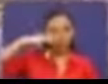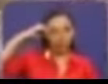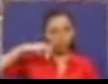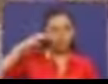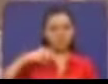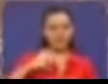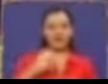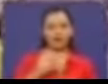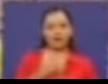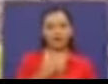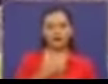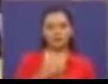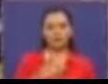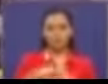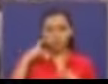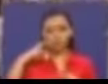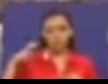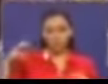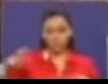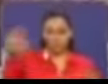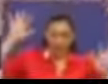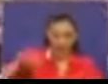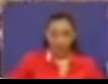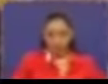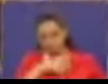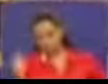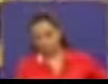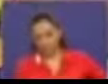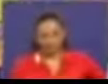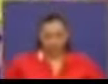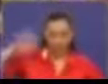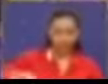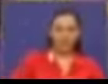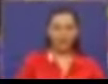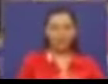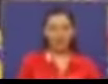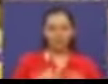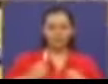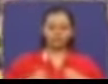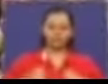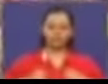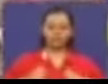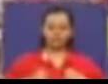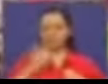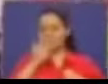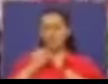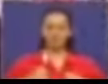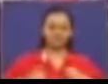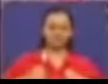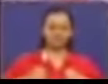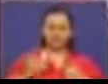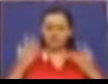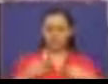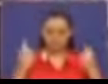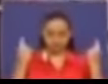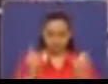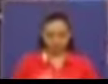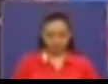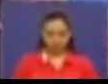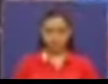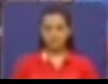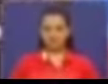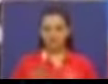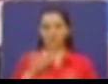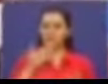el turista que llega empapado, ¿no? Porque uno se cae al río, etcétera, en el rafting, se pega una buena ducha caliente, se cambia. Entonces están mejorando